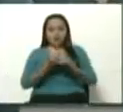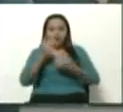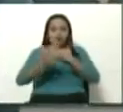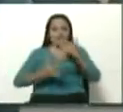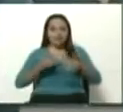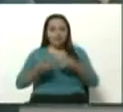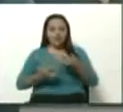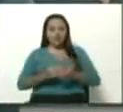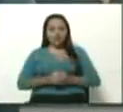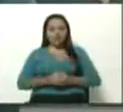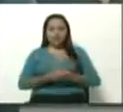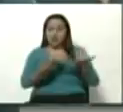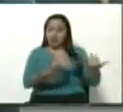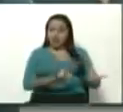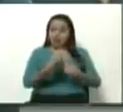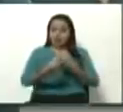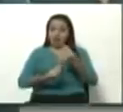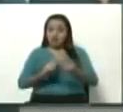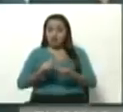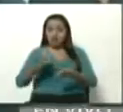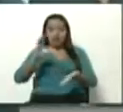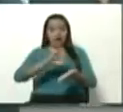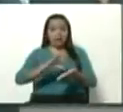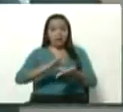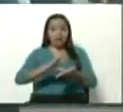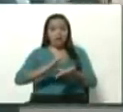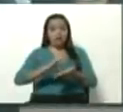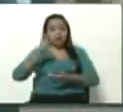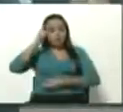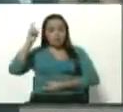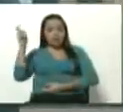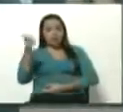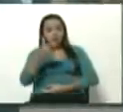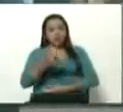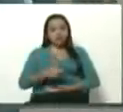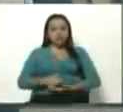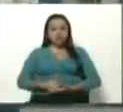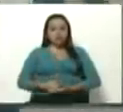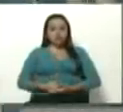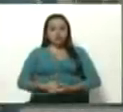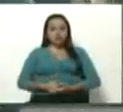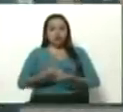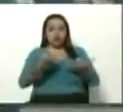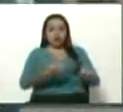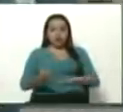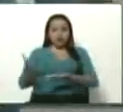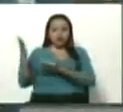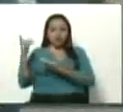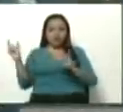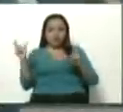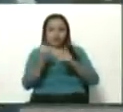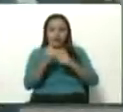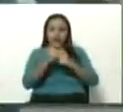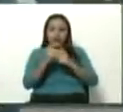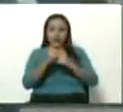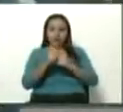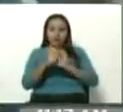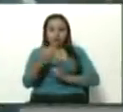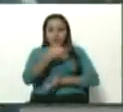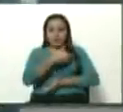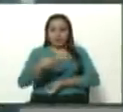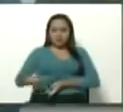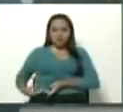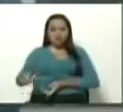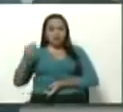que se está realizando en la ciudad capital del Estado Guárico. Vamos a dejar palabras de la